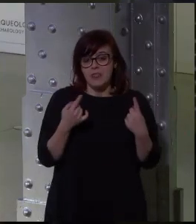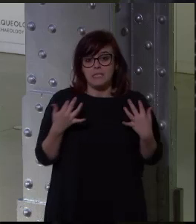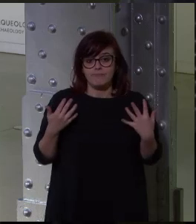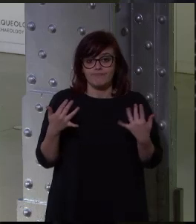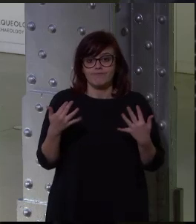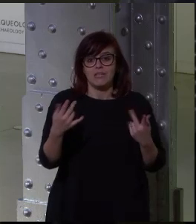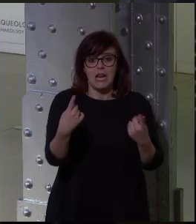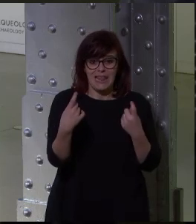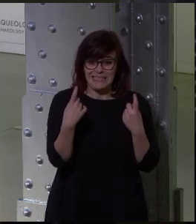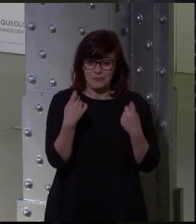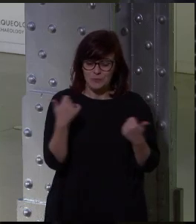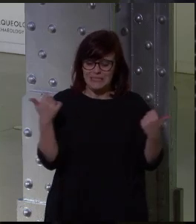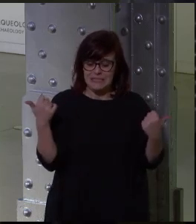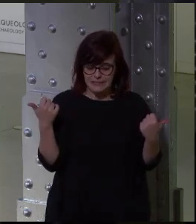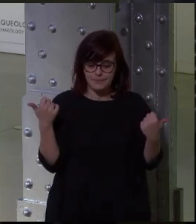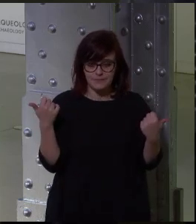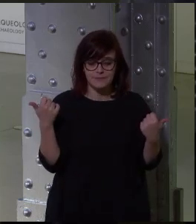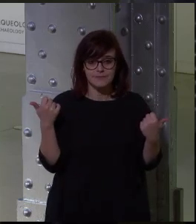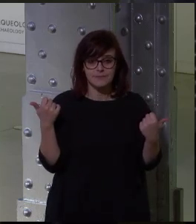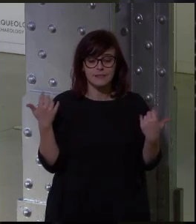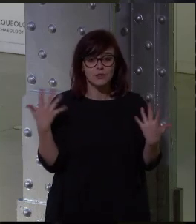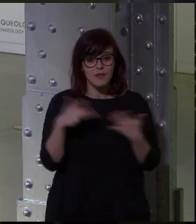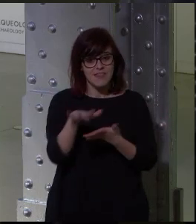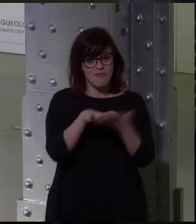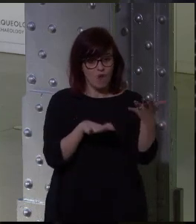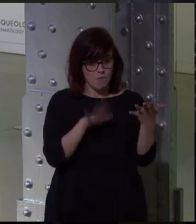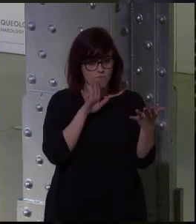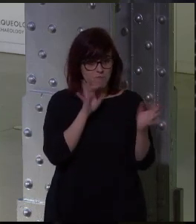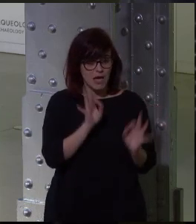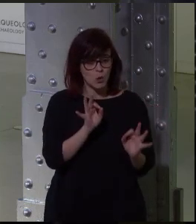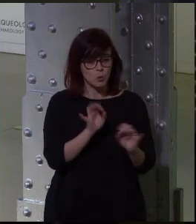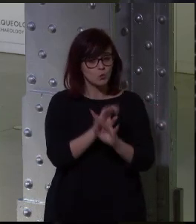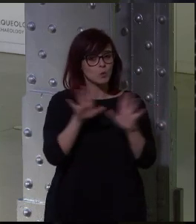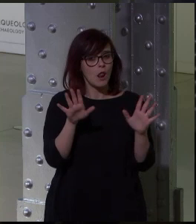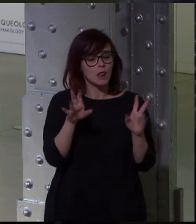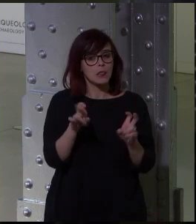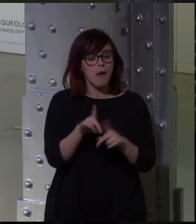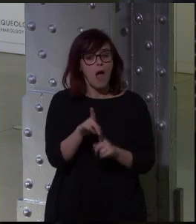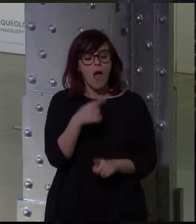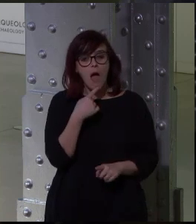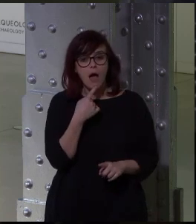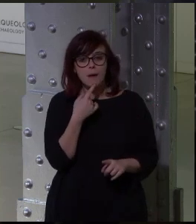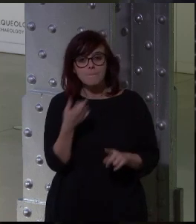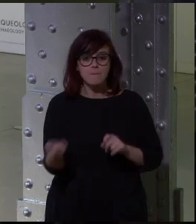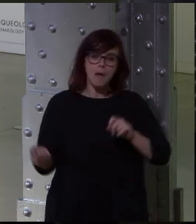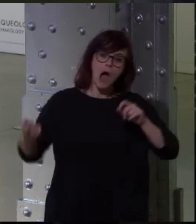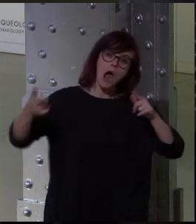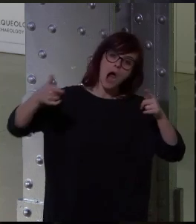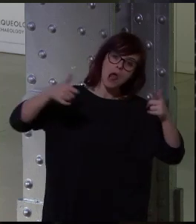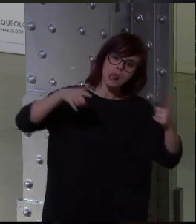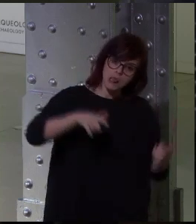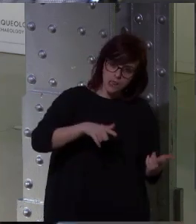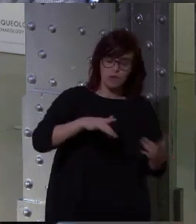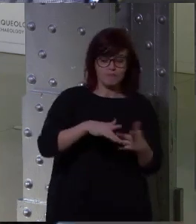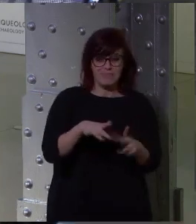que deberían, ¿no? Hablamos, y en este informe que os comentaba antes, que estamos seguramente ante la sexta